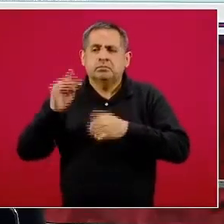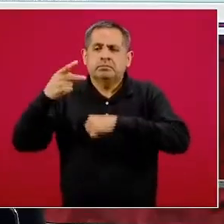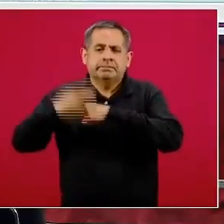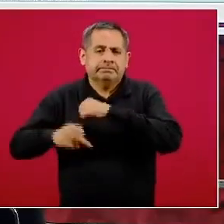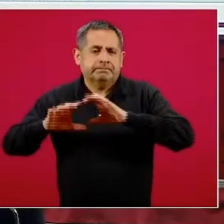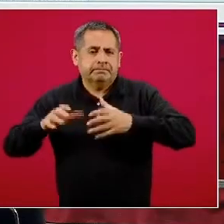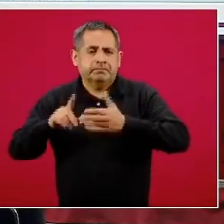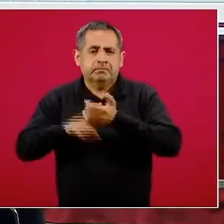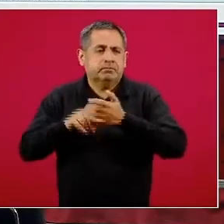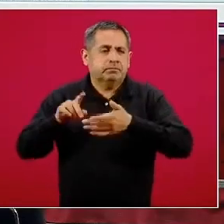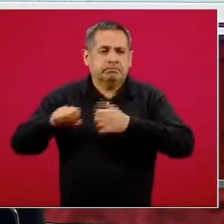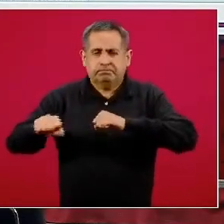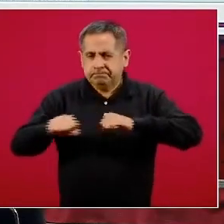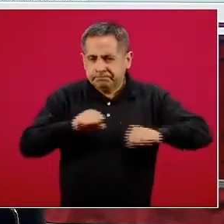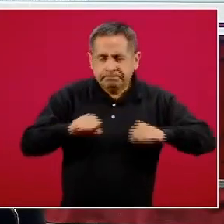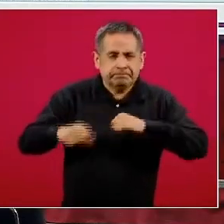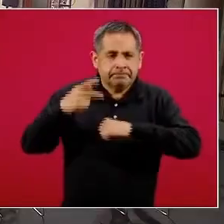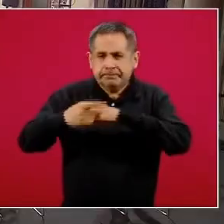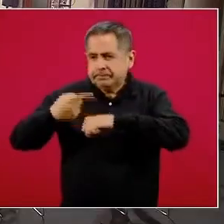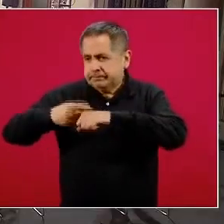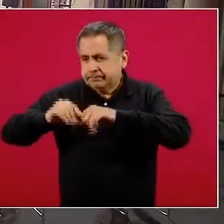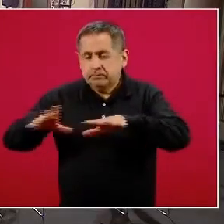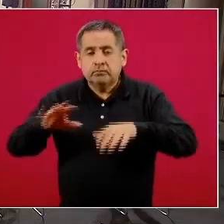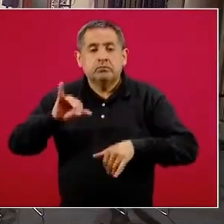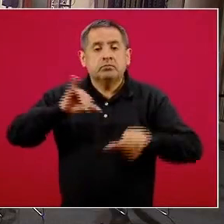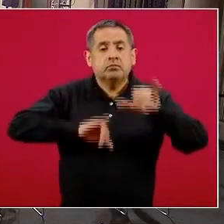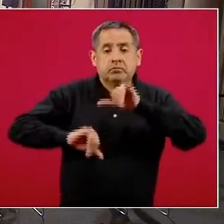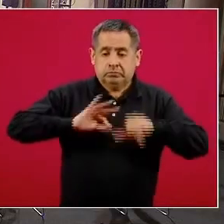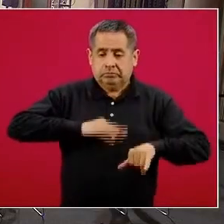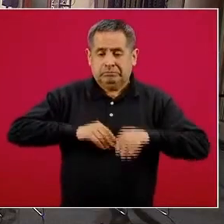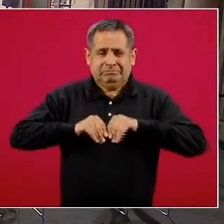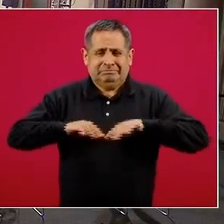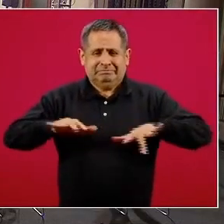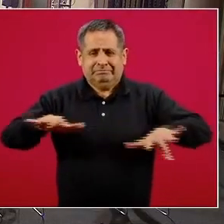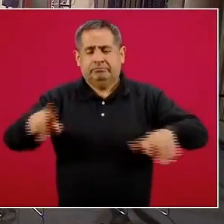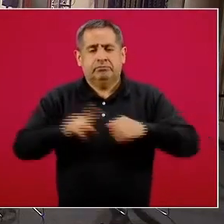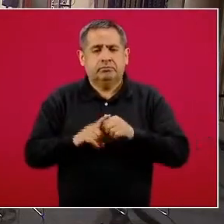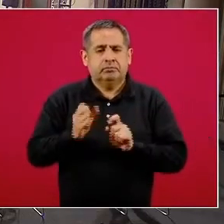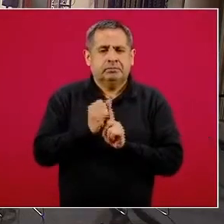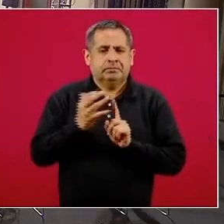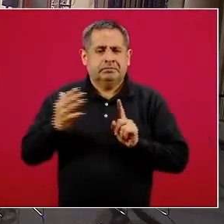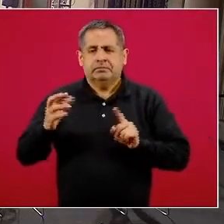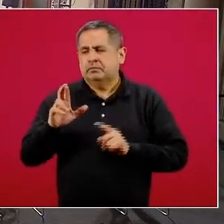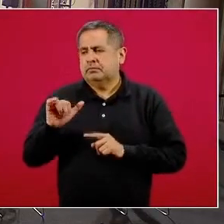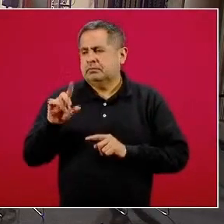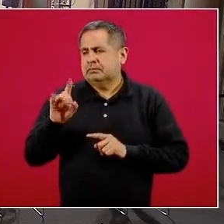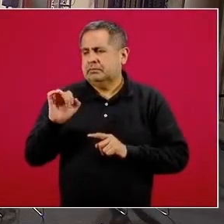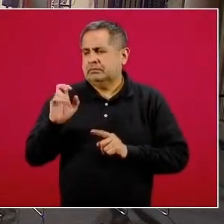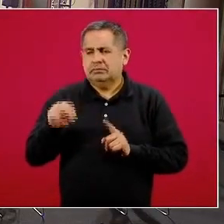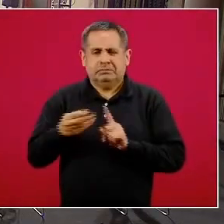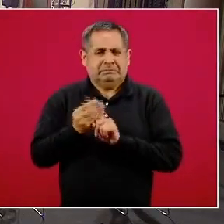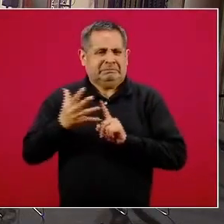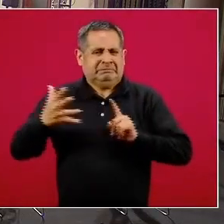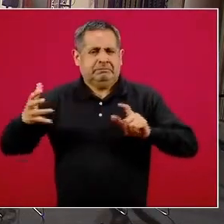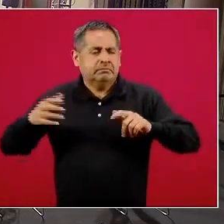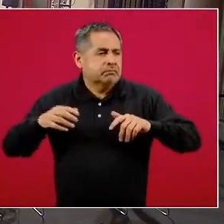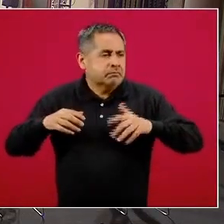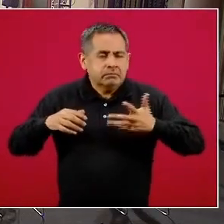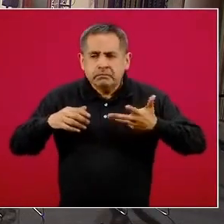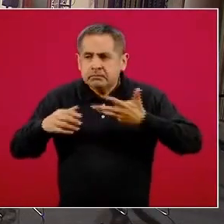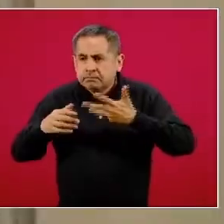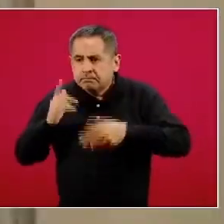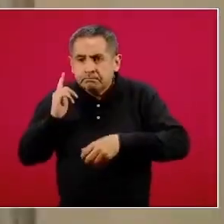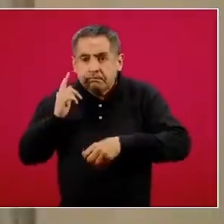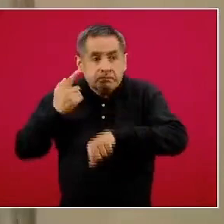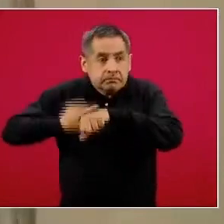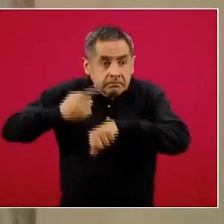tienen que ver con sismos o con riesgos químicos, con riesgos radiológicos o con o cualquier situación realmente que pueda